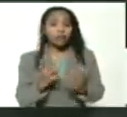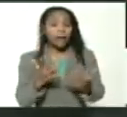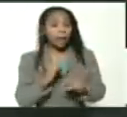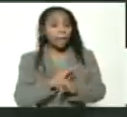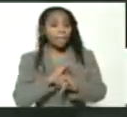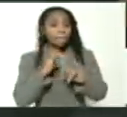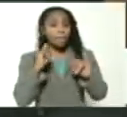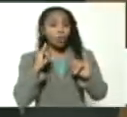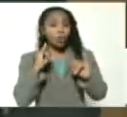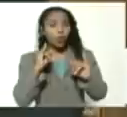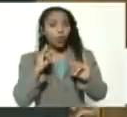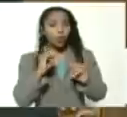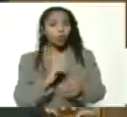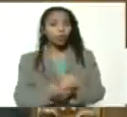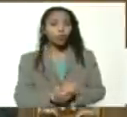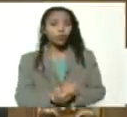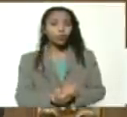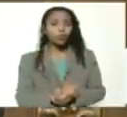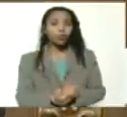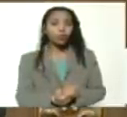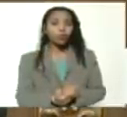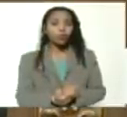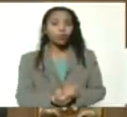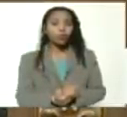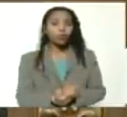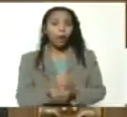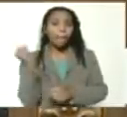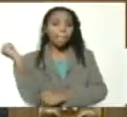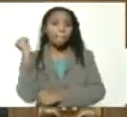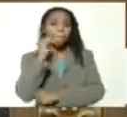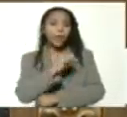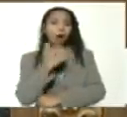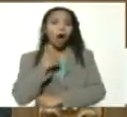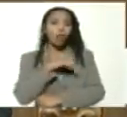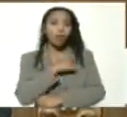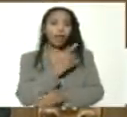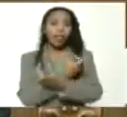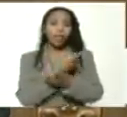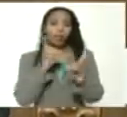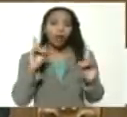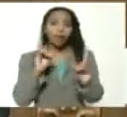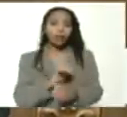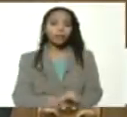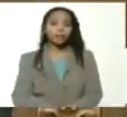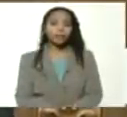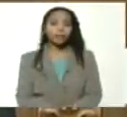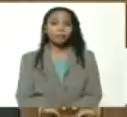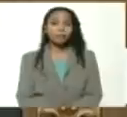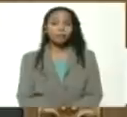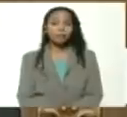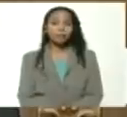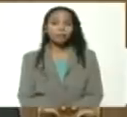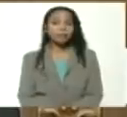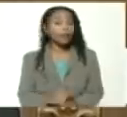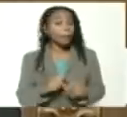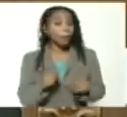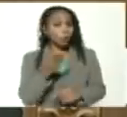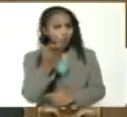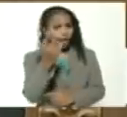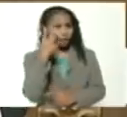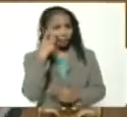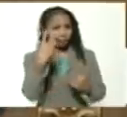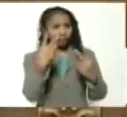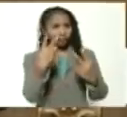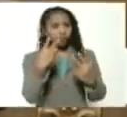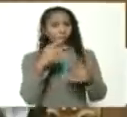culminara con el derrocamiento a nuestra democracia. Pero vean ustedes, cuando